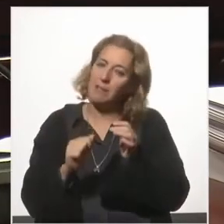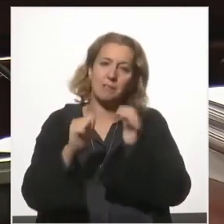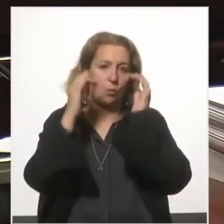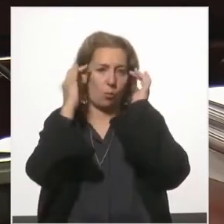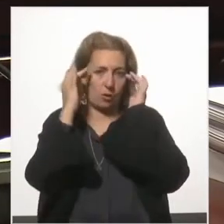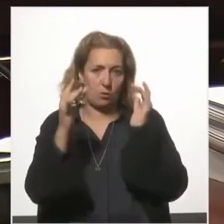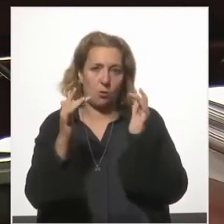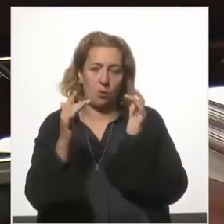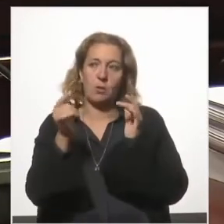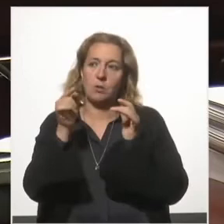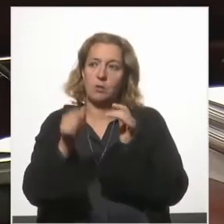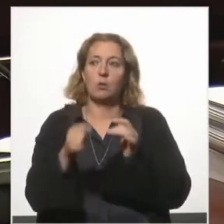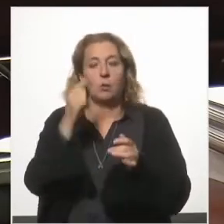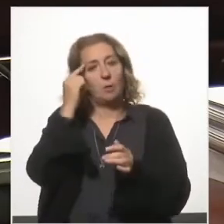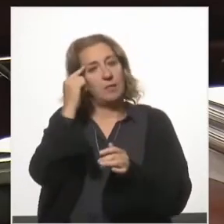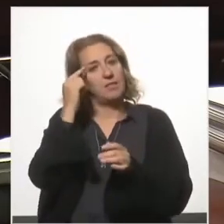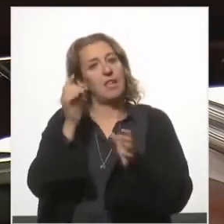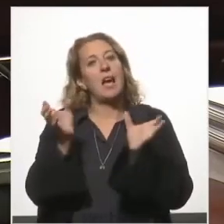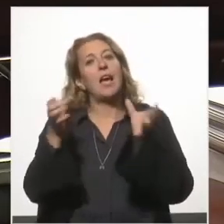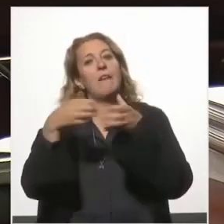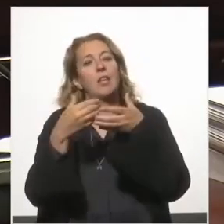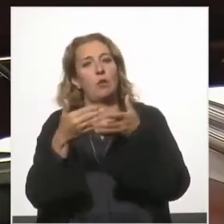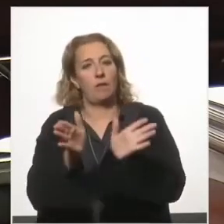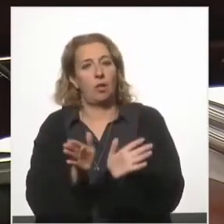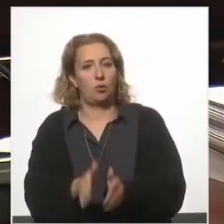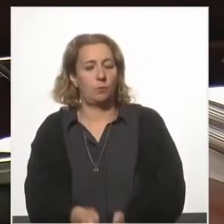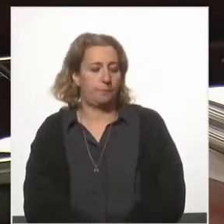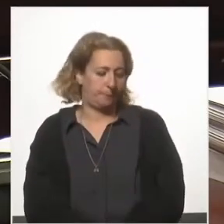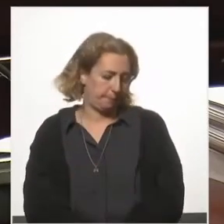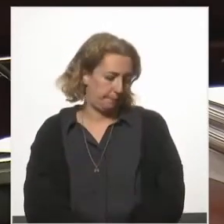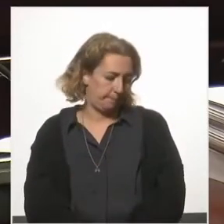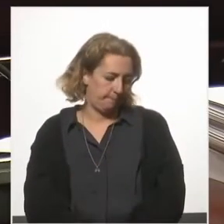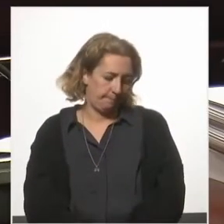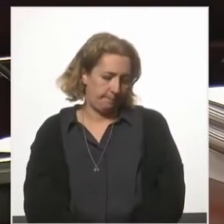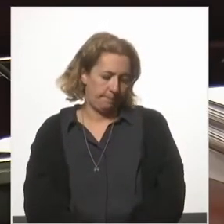educación. Eso es lo que piensa Cabildo Abierto.